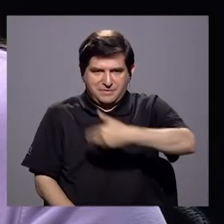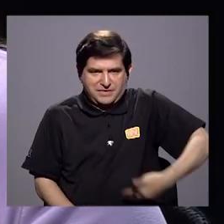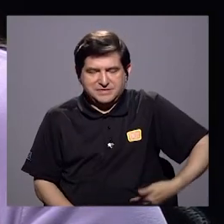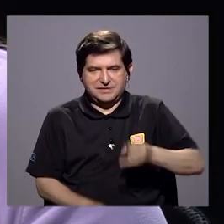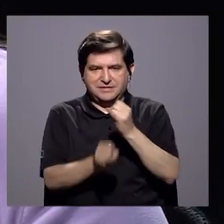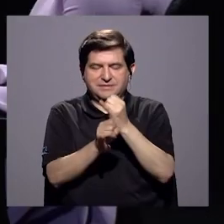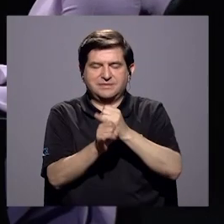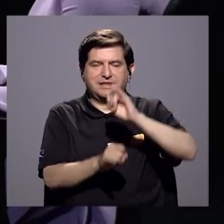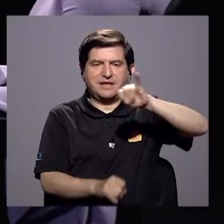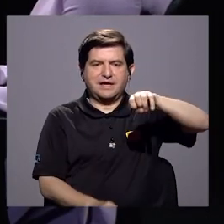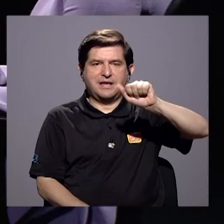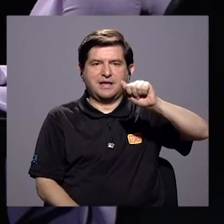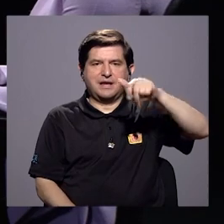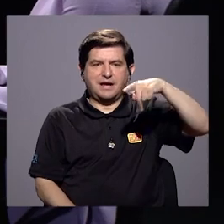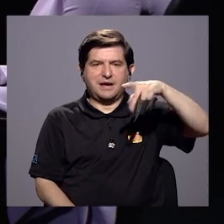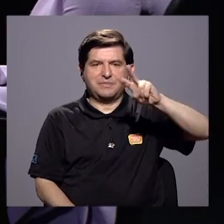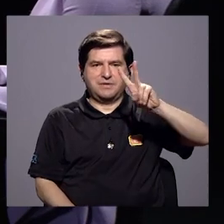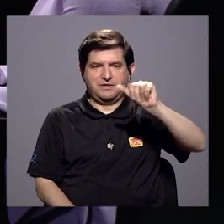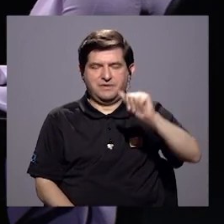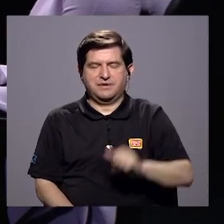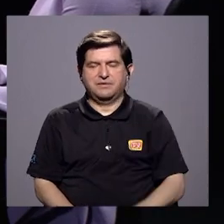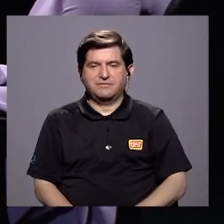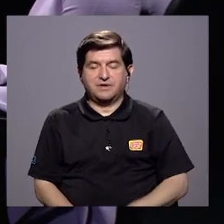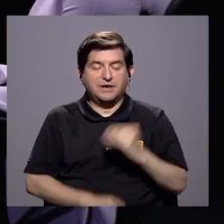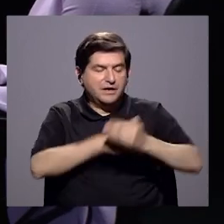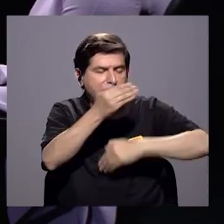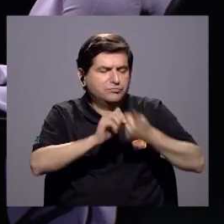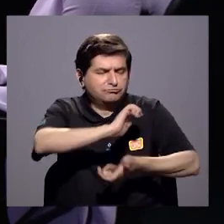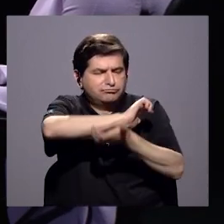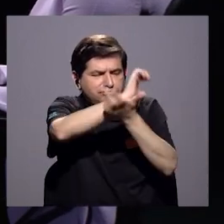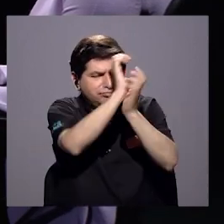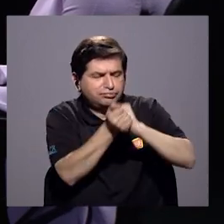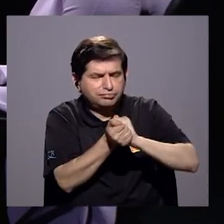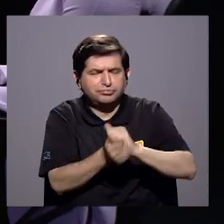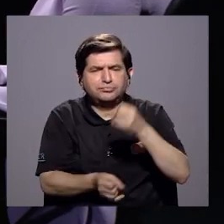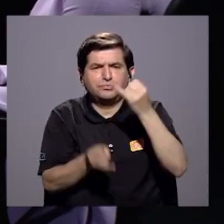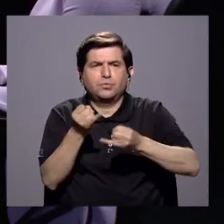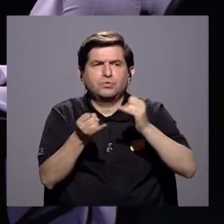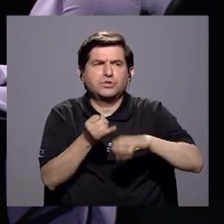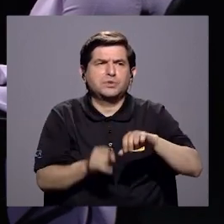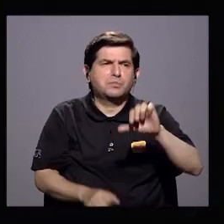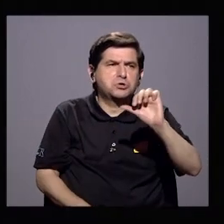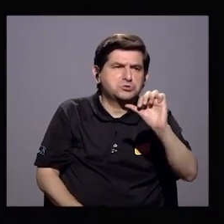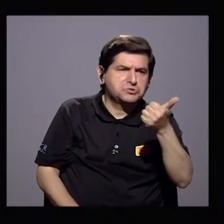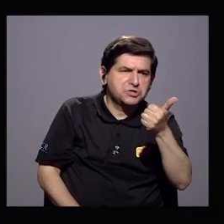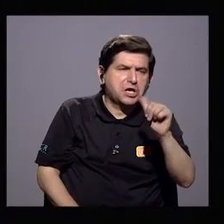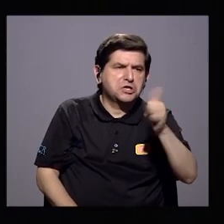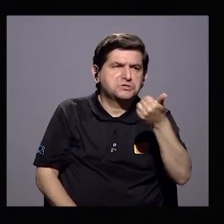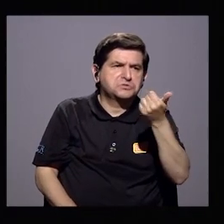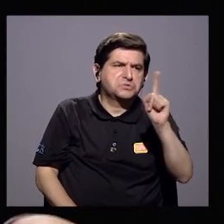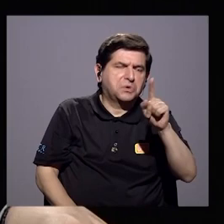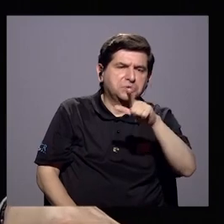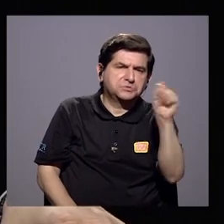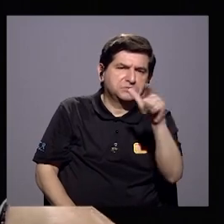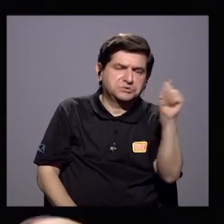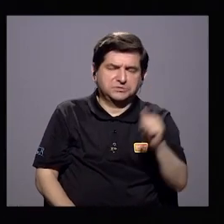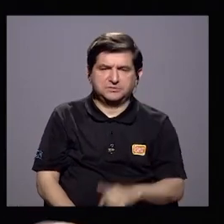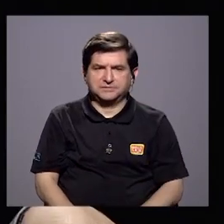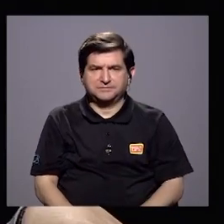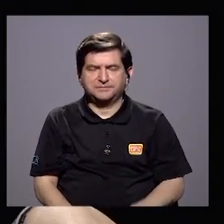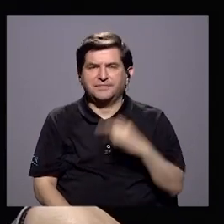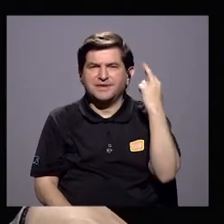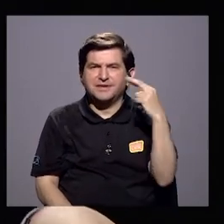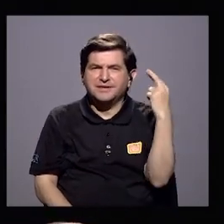de Habdeba. En toda una marcha de transformación en los últimos 10, 11 meses. Doña Andrea, ¿por